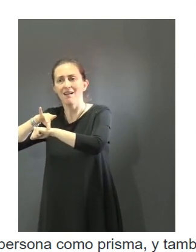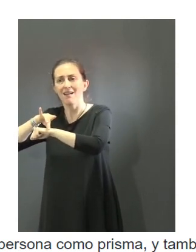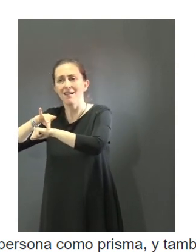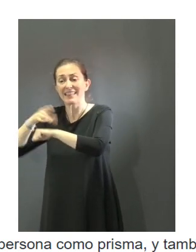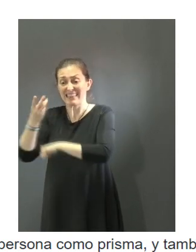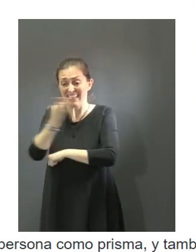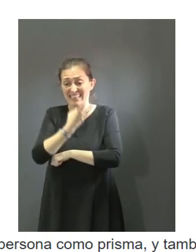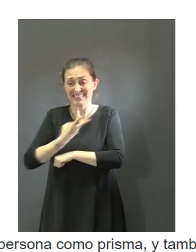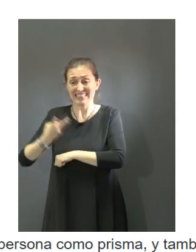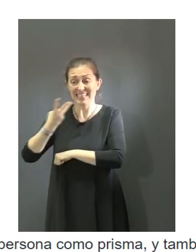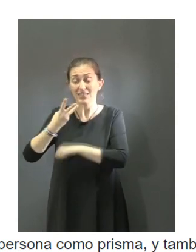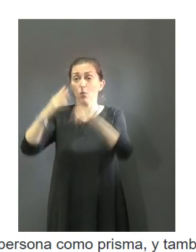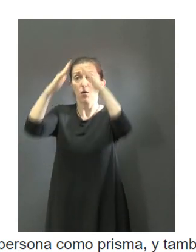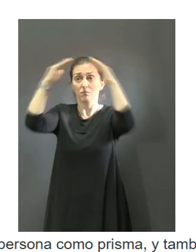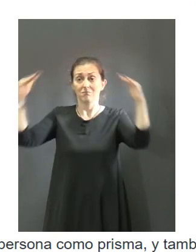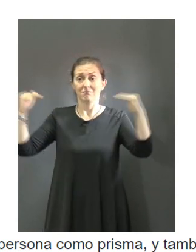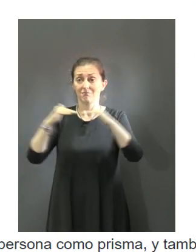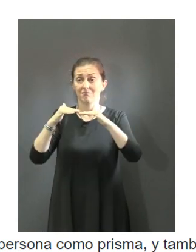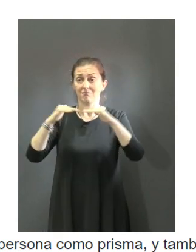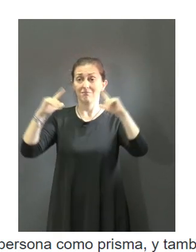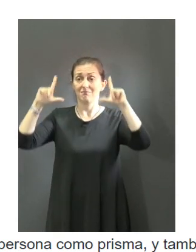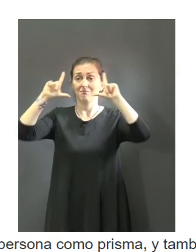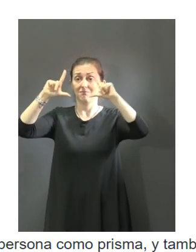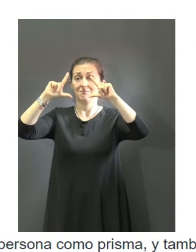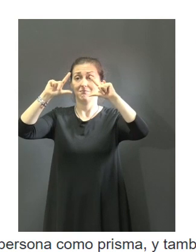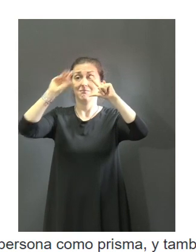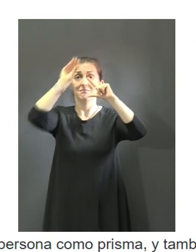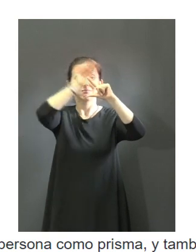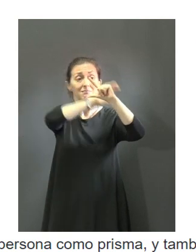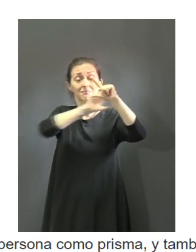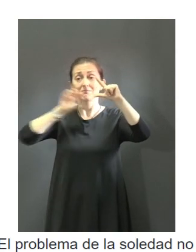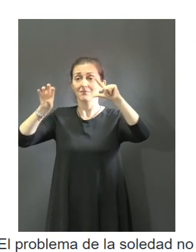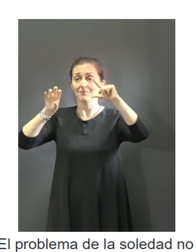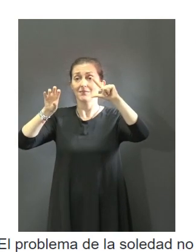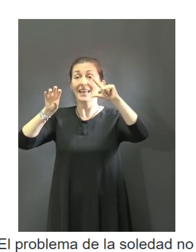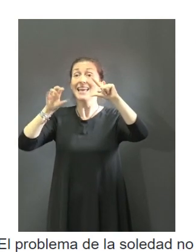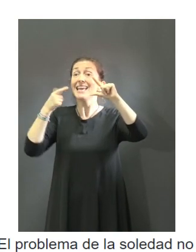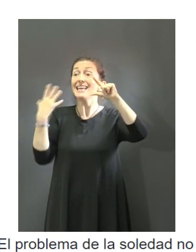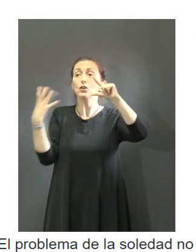que ver a la persona como un prisma y tenemos que estar todos los agentes